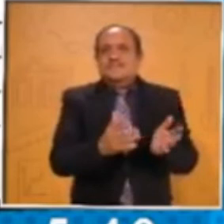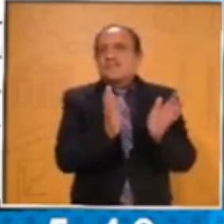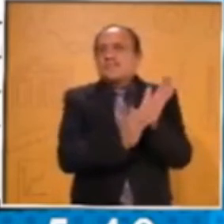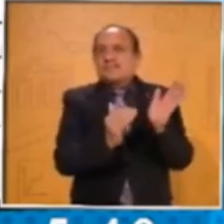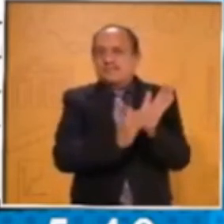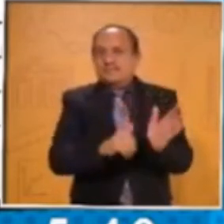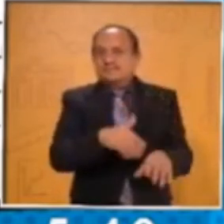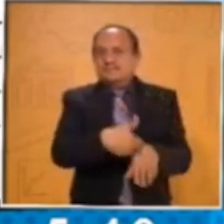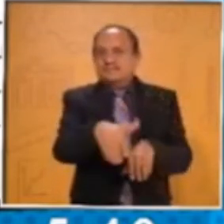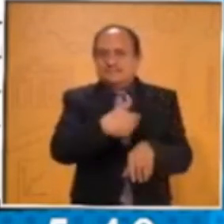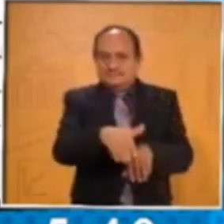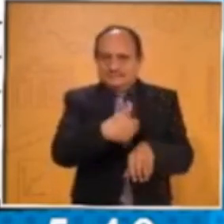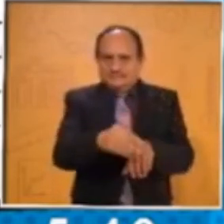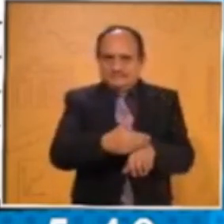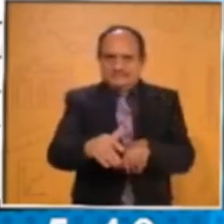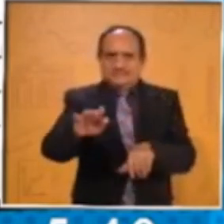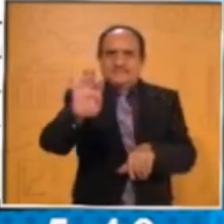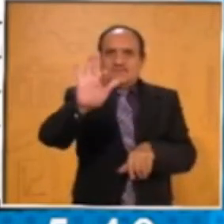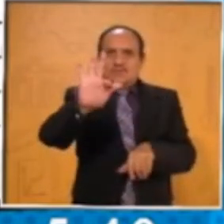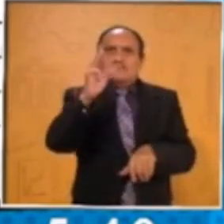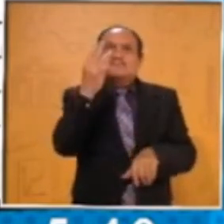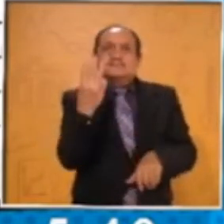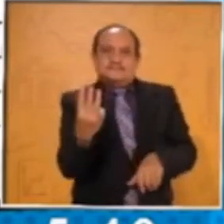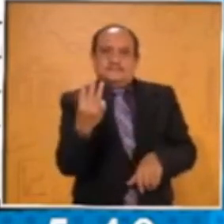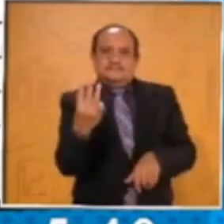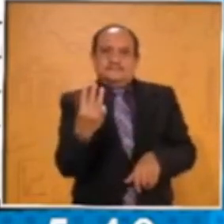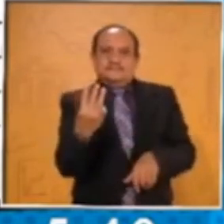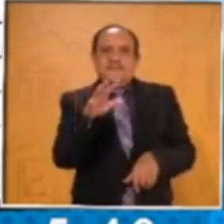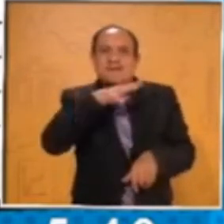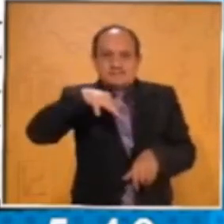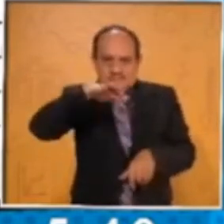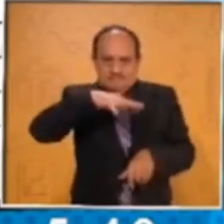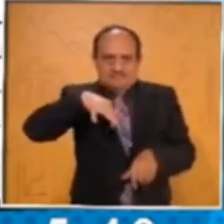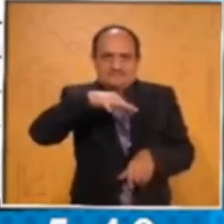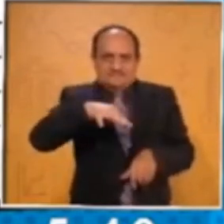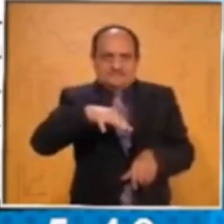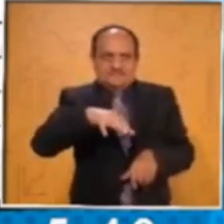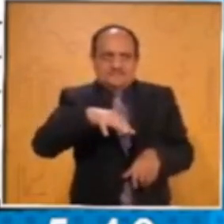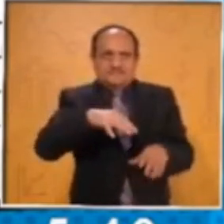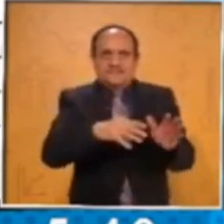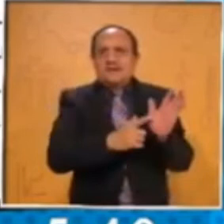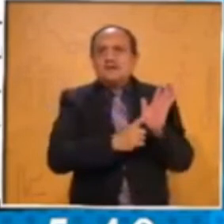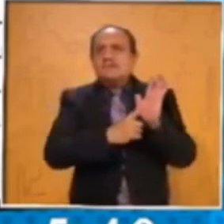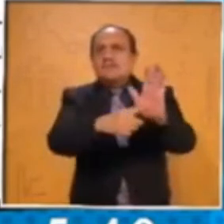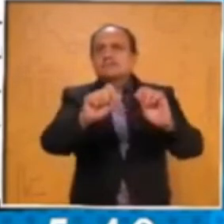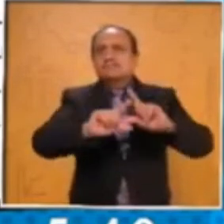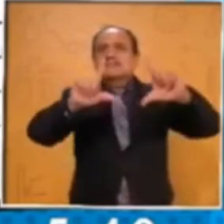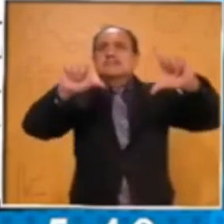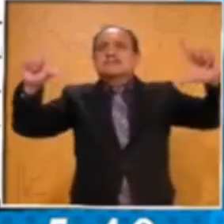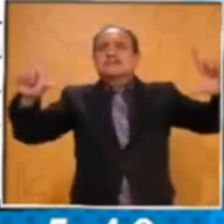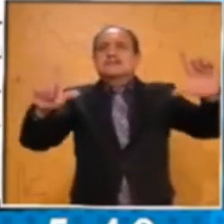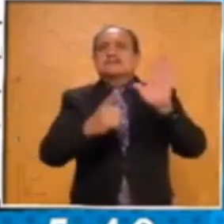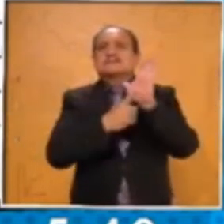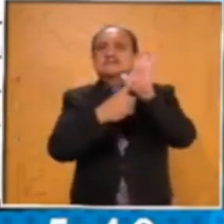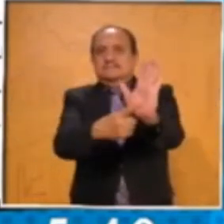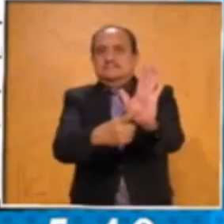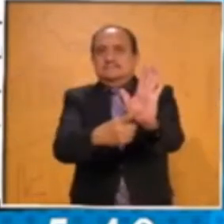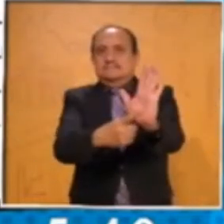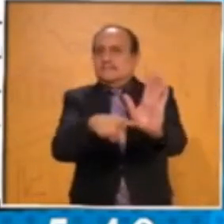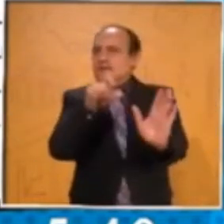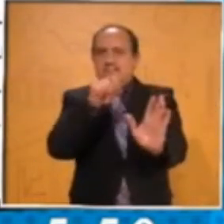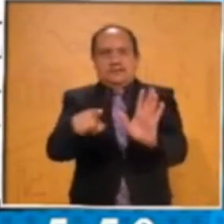página número 43. ¿Sí? Aquí va, si quieres ahorita que hagan la toma. ¿Ven? Es el